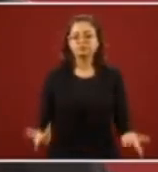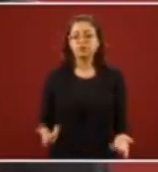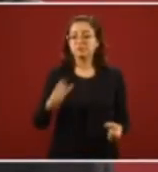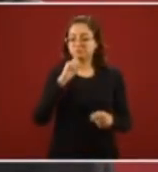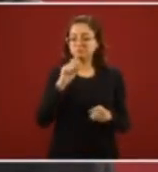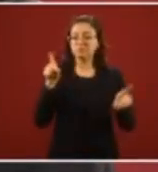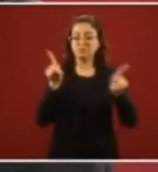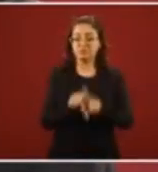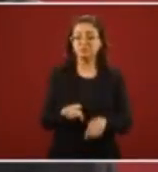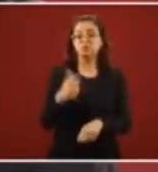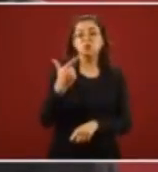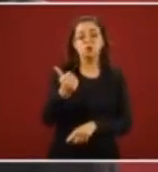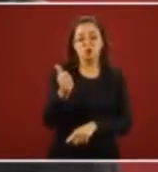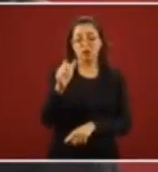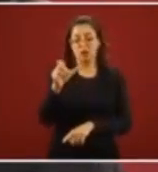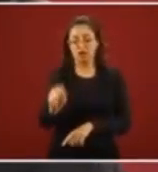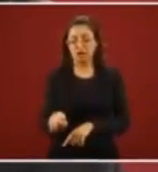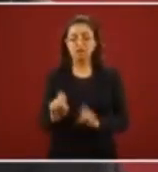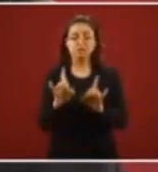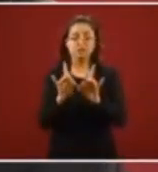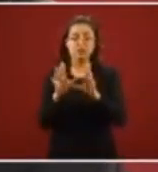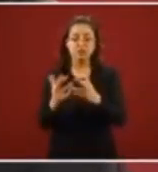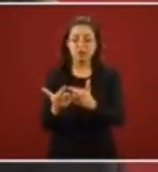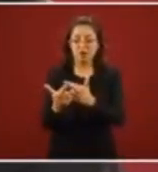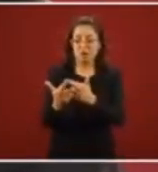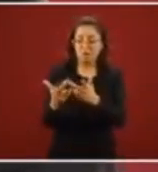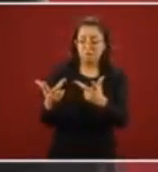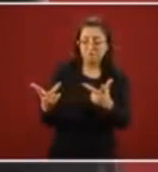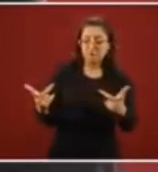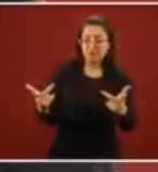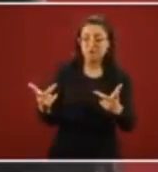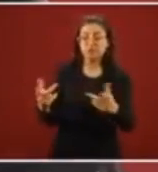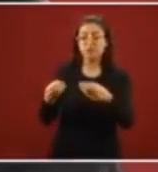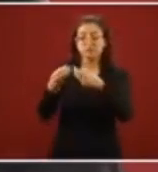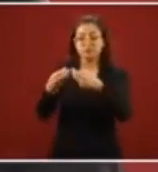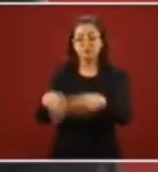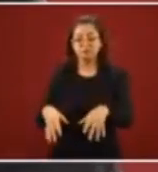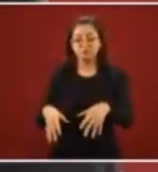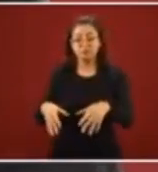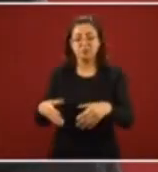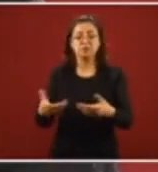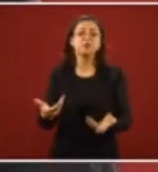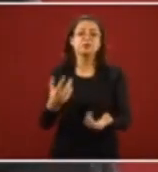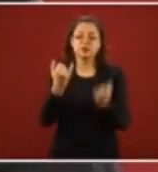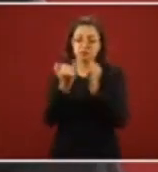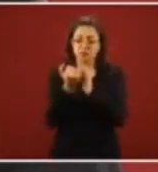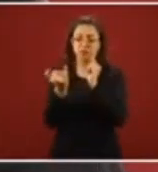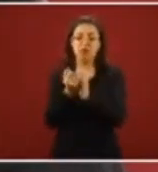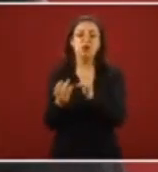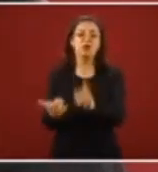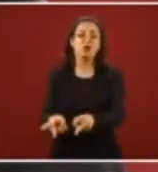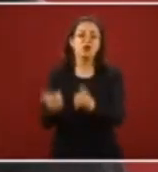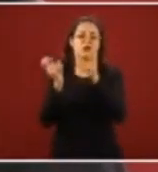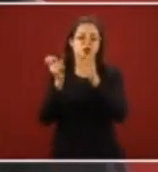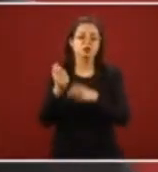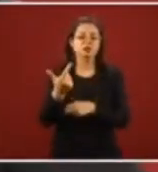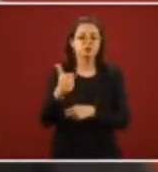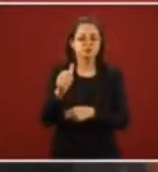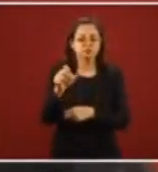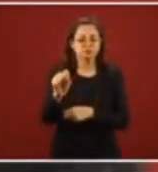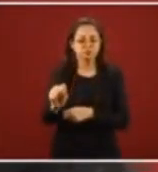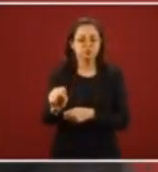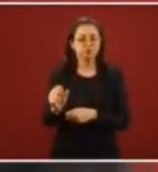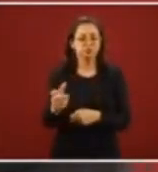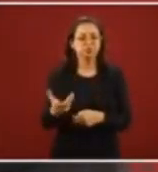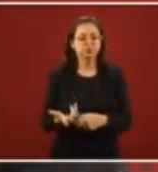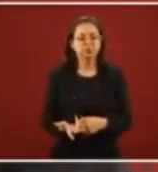por el robo de gas, tenemos